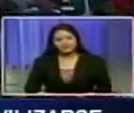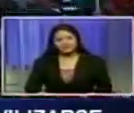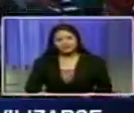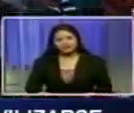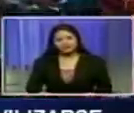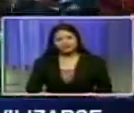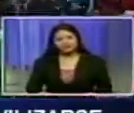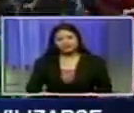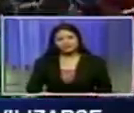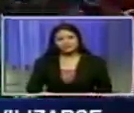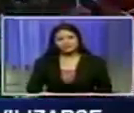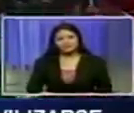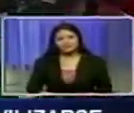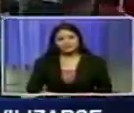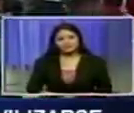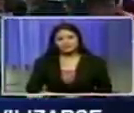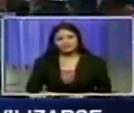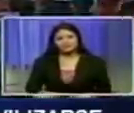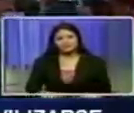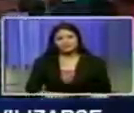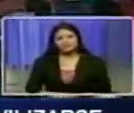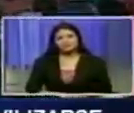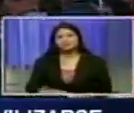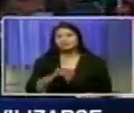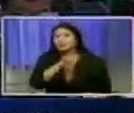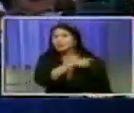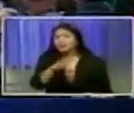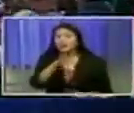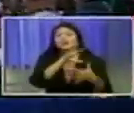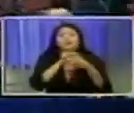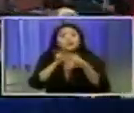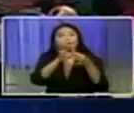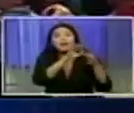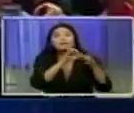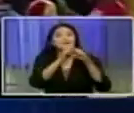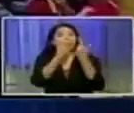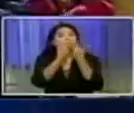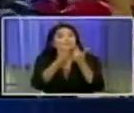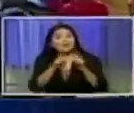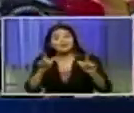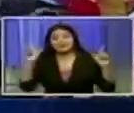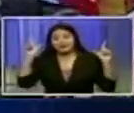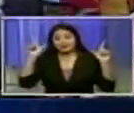en pleno uso irrenunciable de su soberanía, de su libertad,